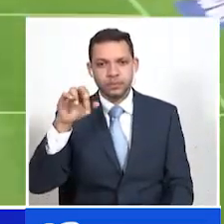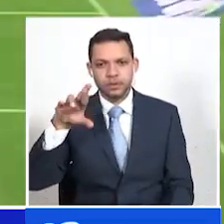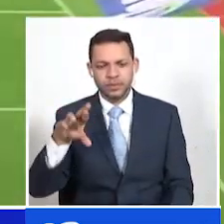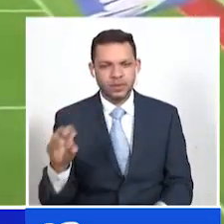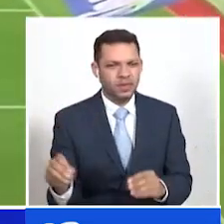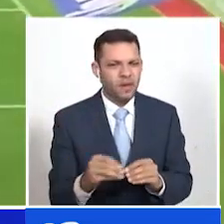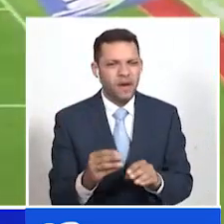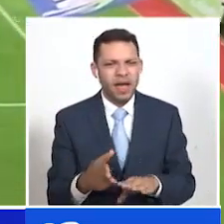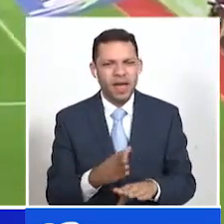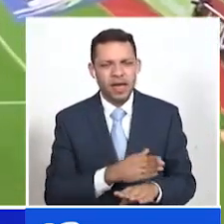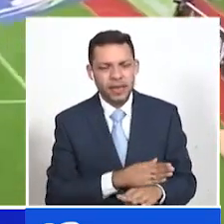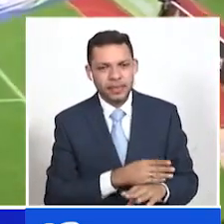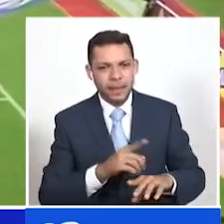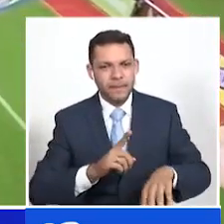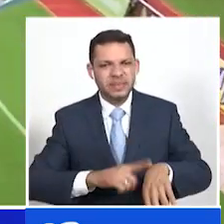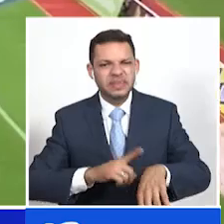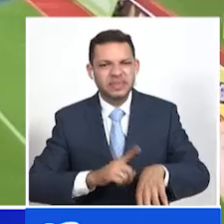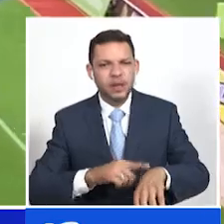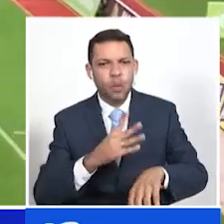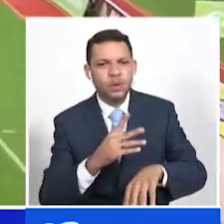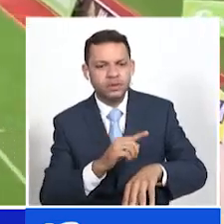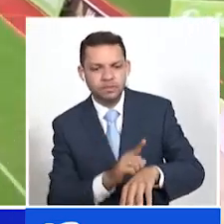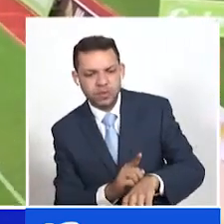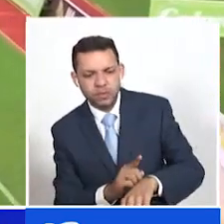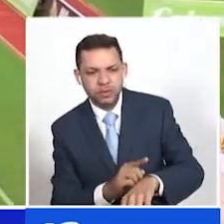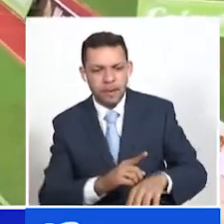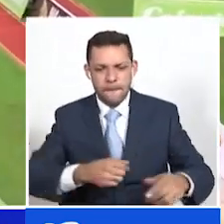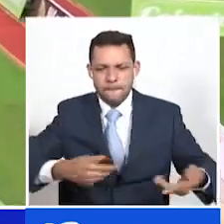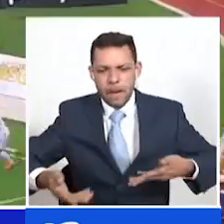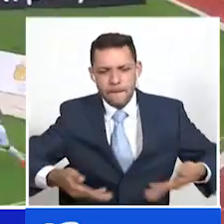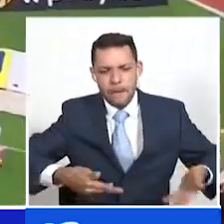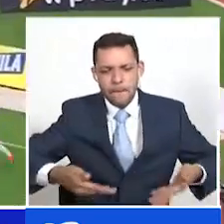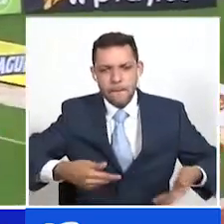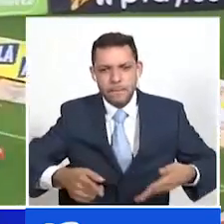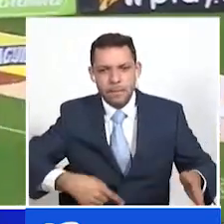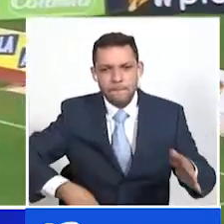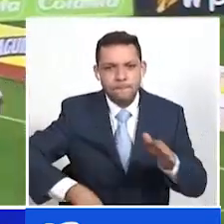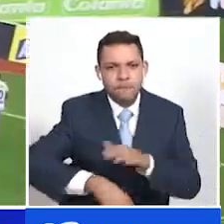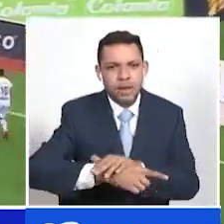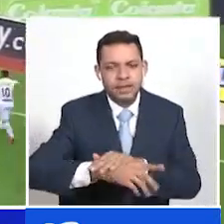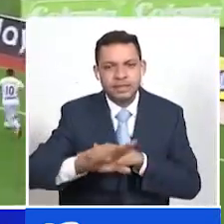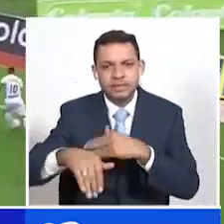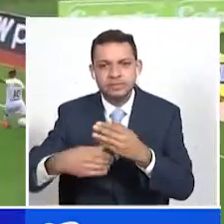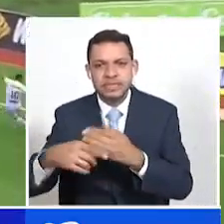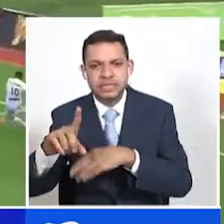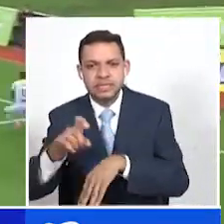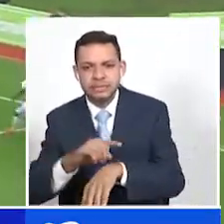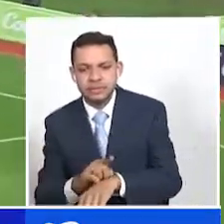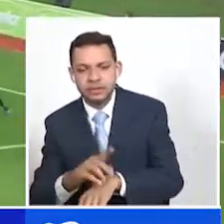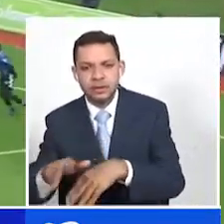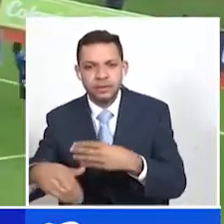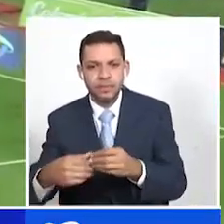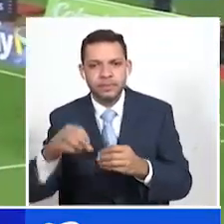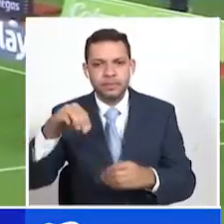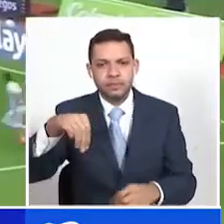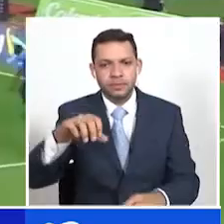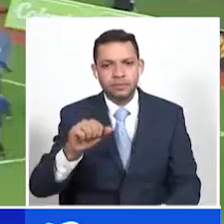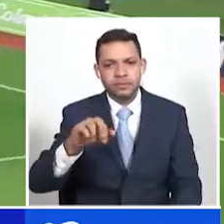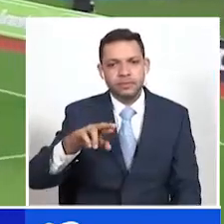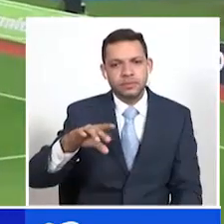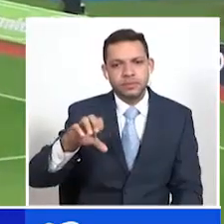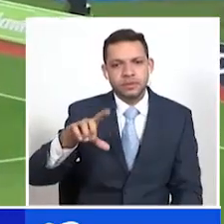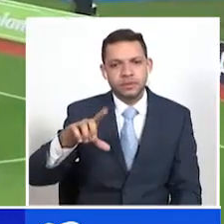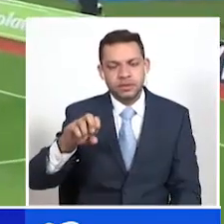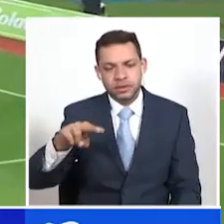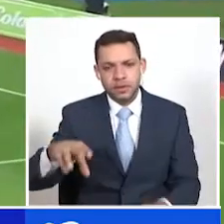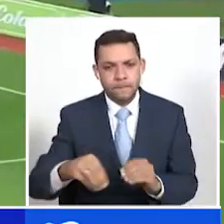marcador cuando apenas transcurrían 4 minutos con un derechazo de Mender García y tan solo 6 minutos después Marcelino Carriazo puso el 2-0.